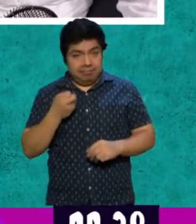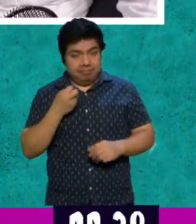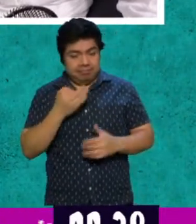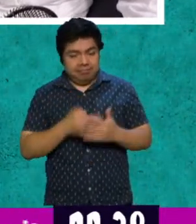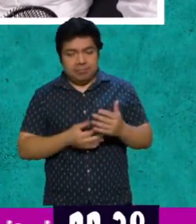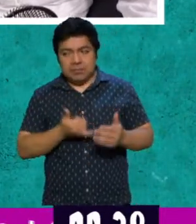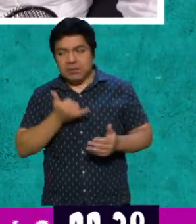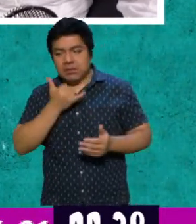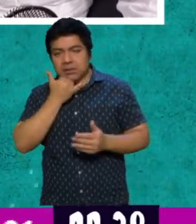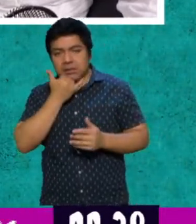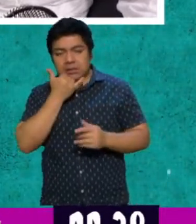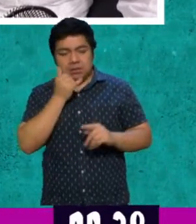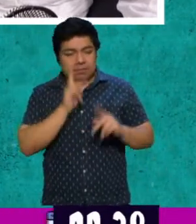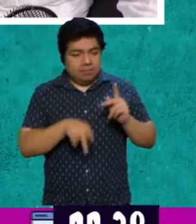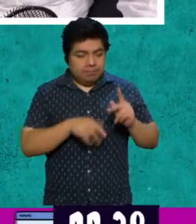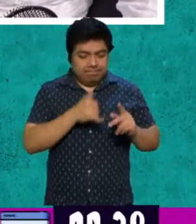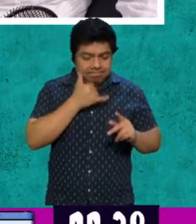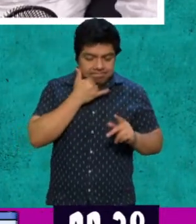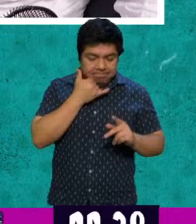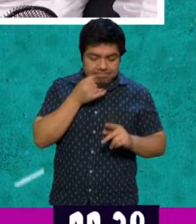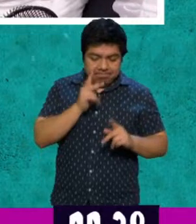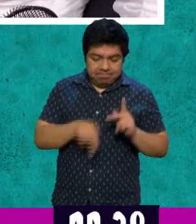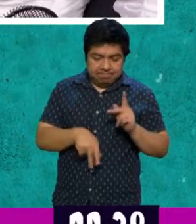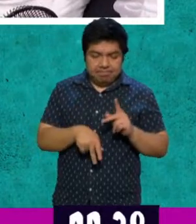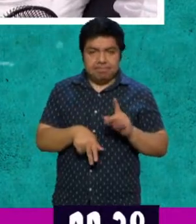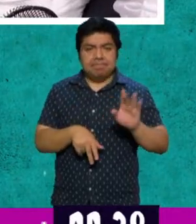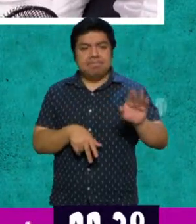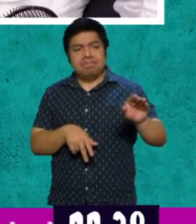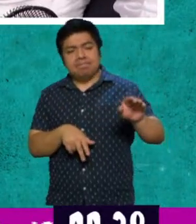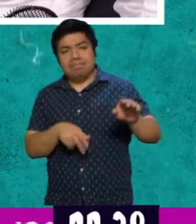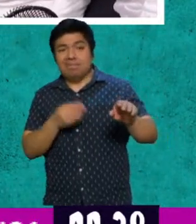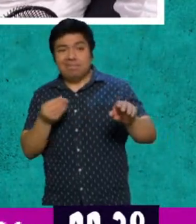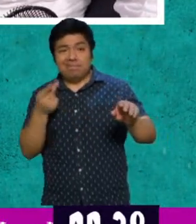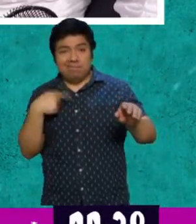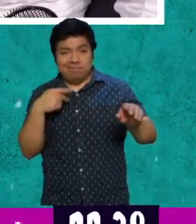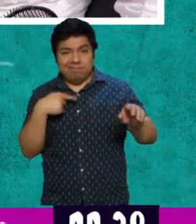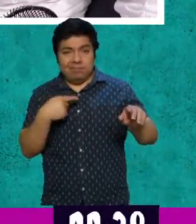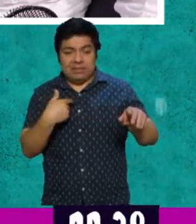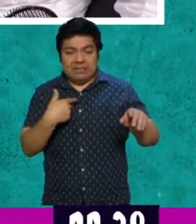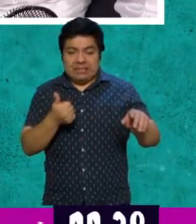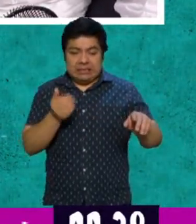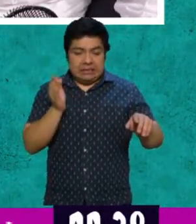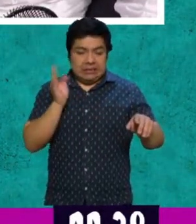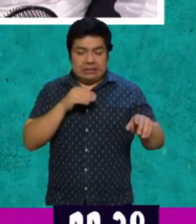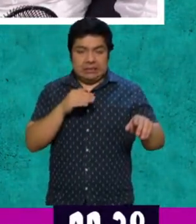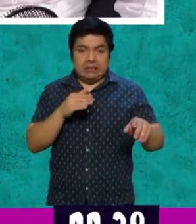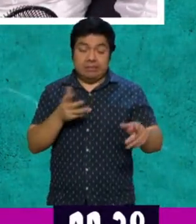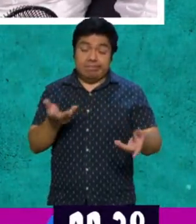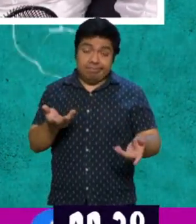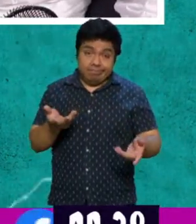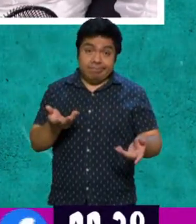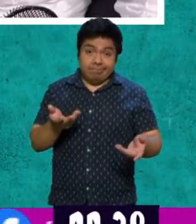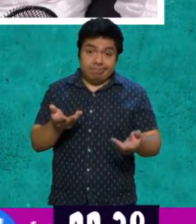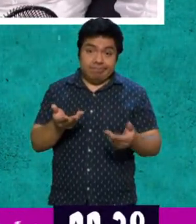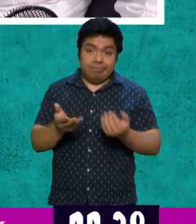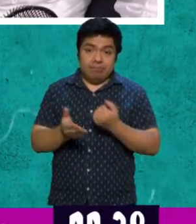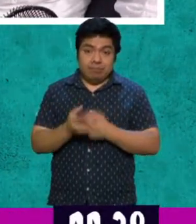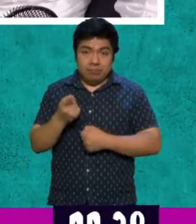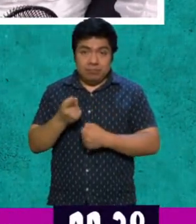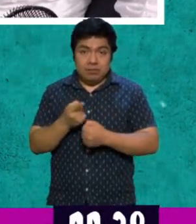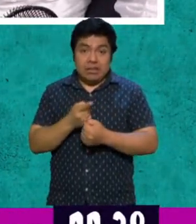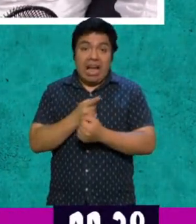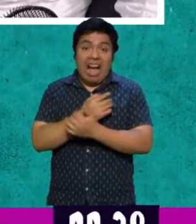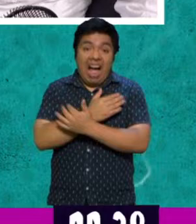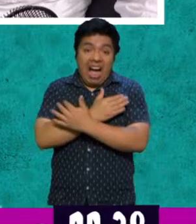perdón, nada sí, más por recalcando favor. lo que dices, y mucha gente lo entiende mal a propósito. Por eso lo de abrazos, no